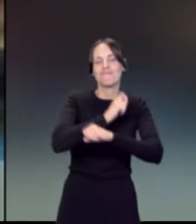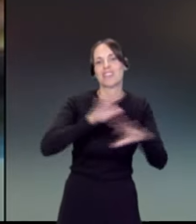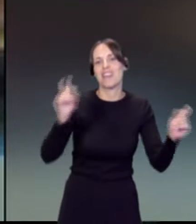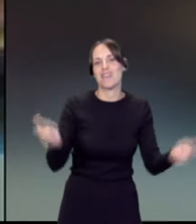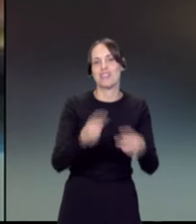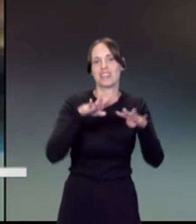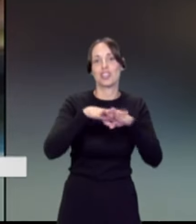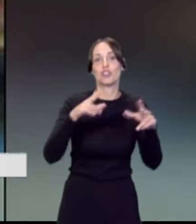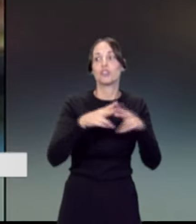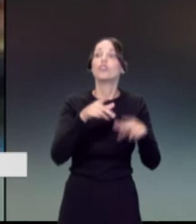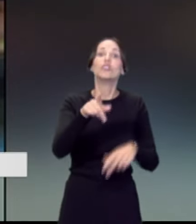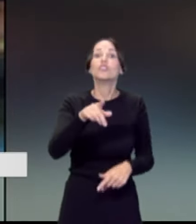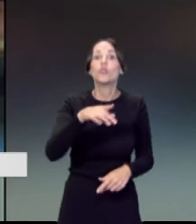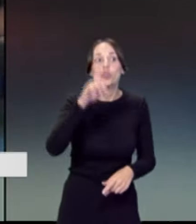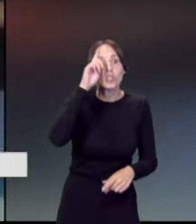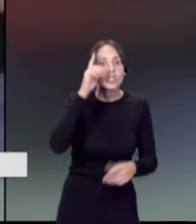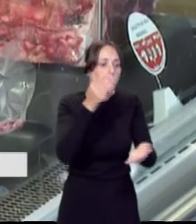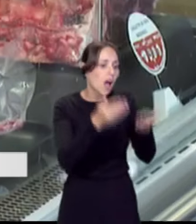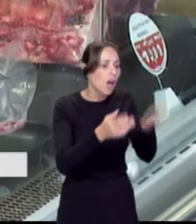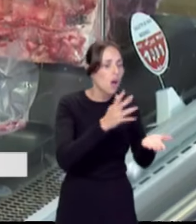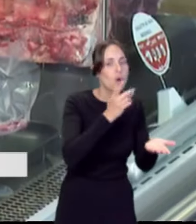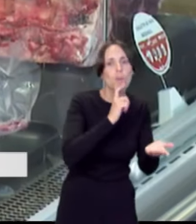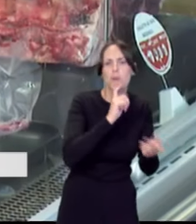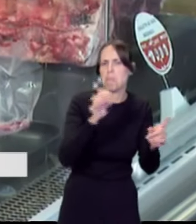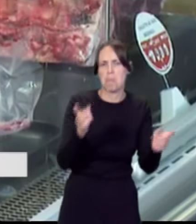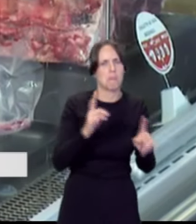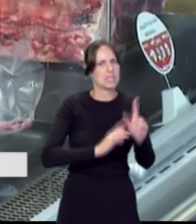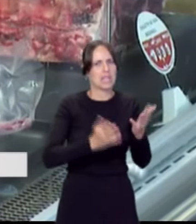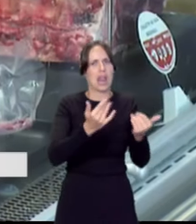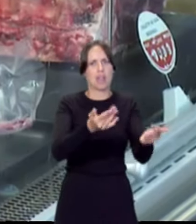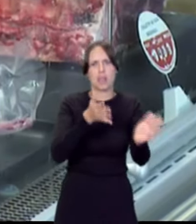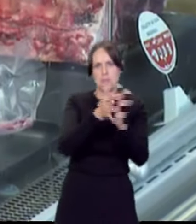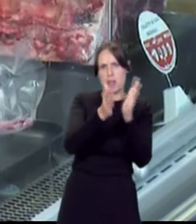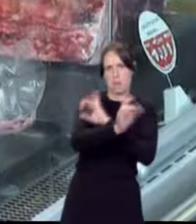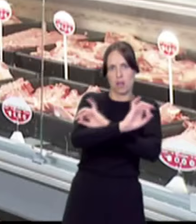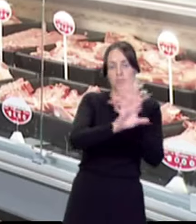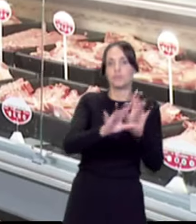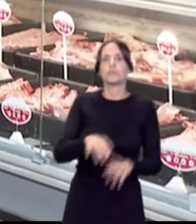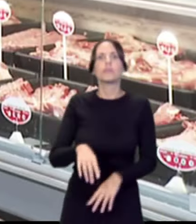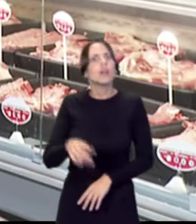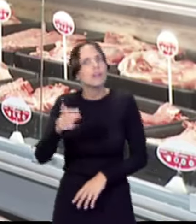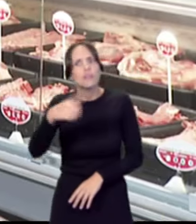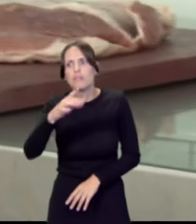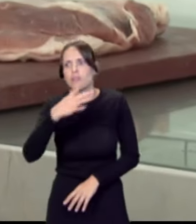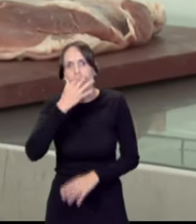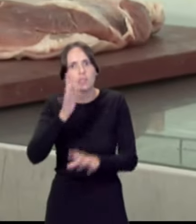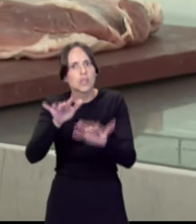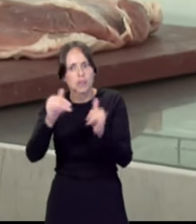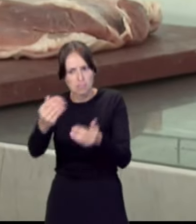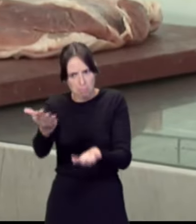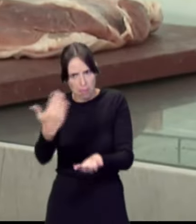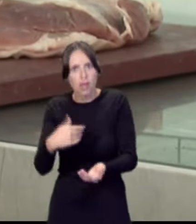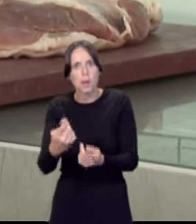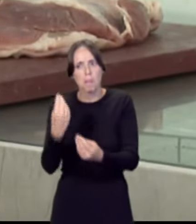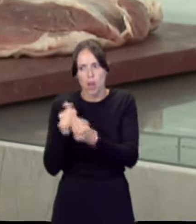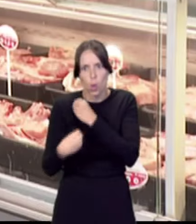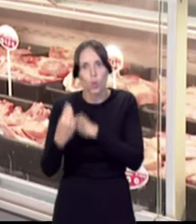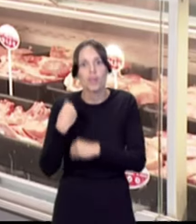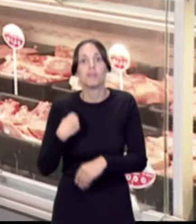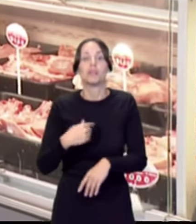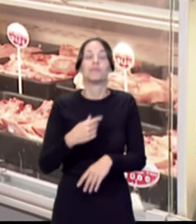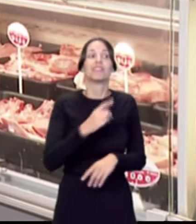problema, te lo vendemos por unidad. Con la que les piden que pierdan la vergüenza. Que se corten menos, que vengan, pregunten. Resaltando los beneficios.